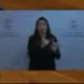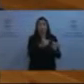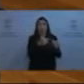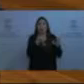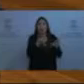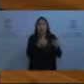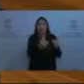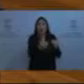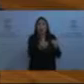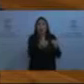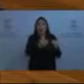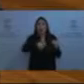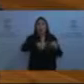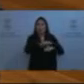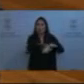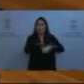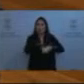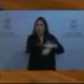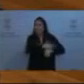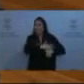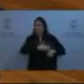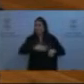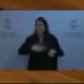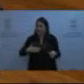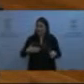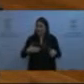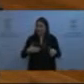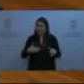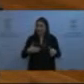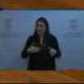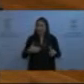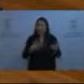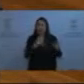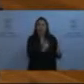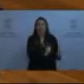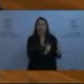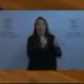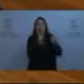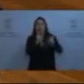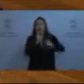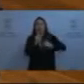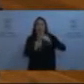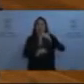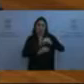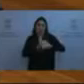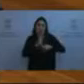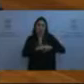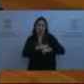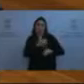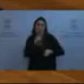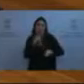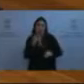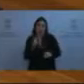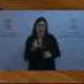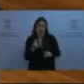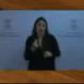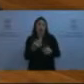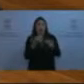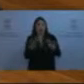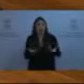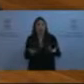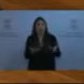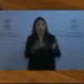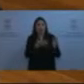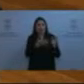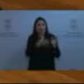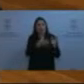del Gobierno asturiano es proceder a tramitar una cesión de uso al consistorio, con lo que se garantizaría